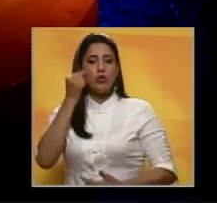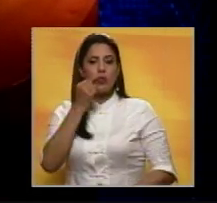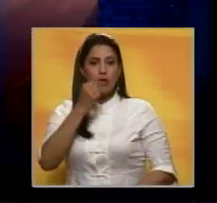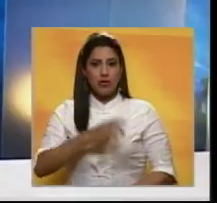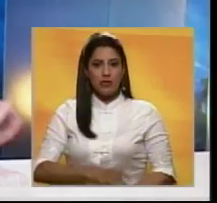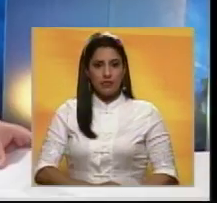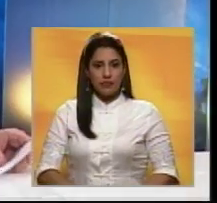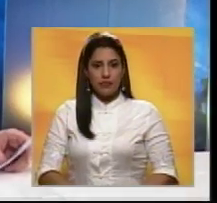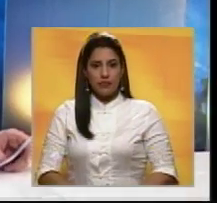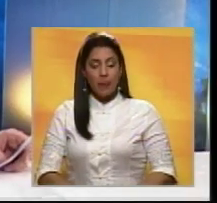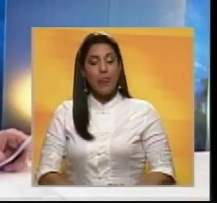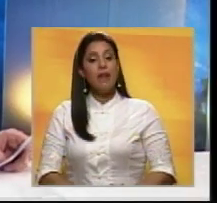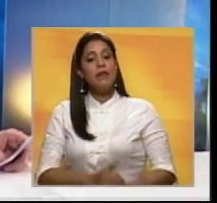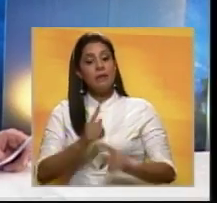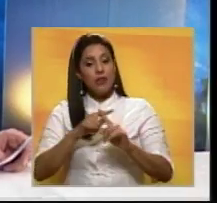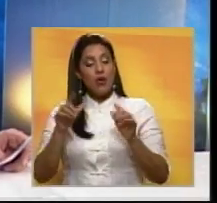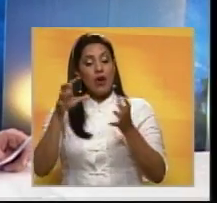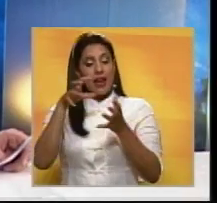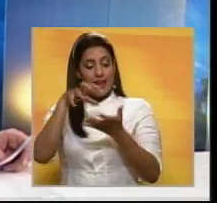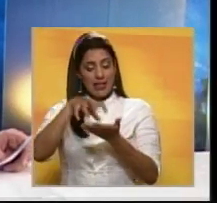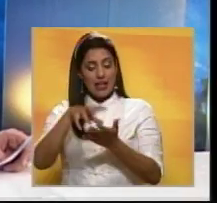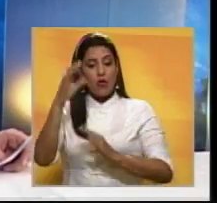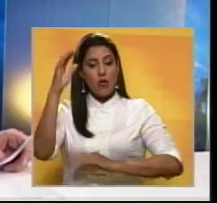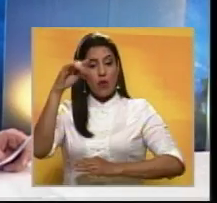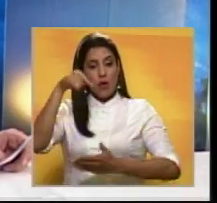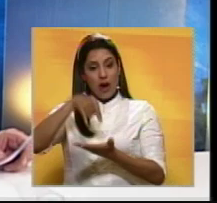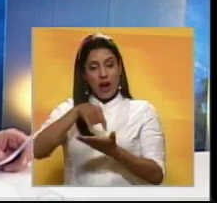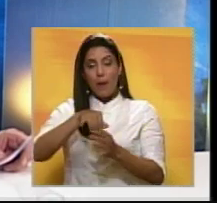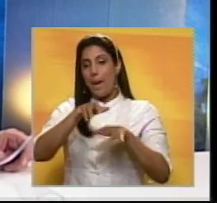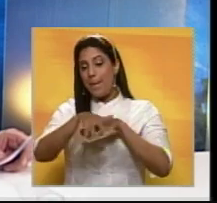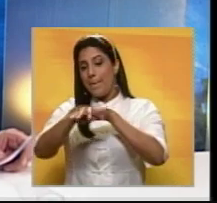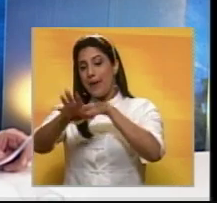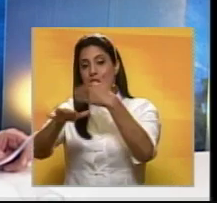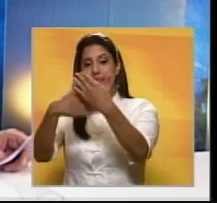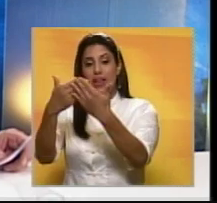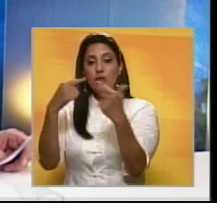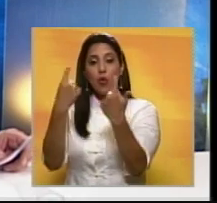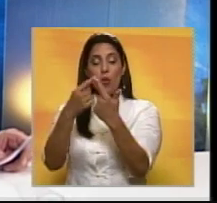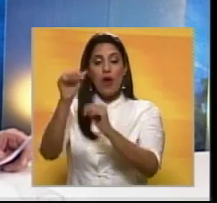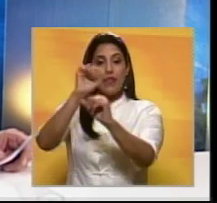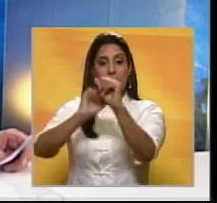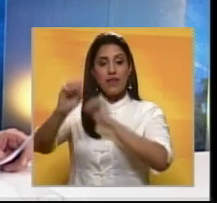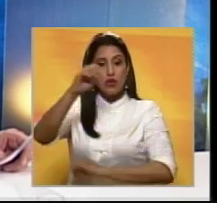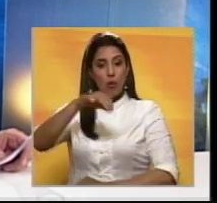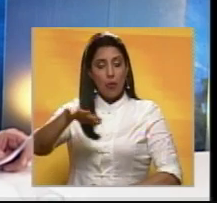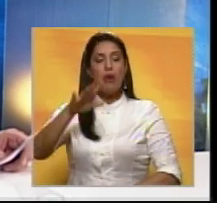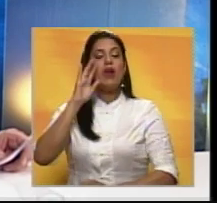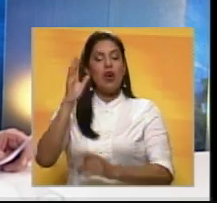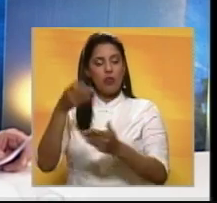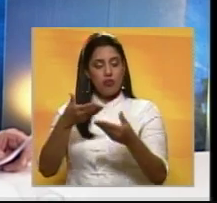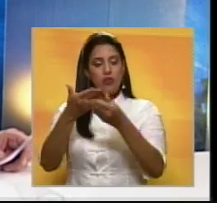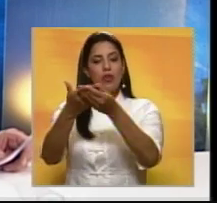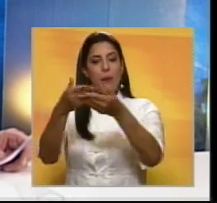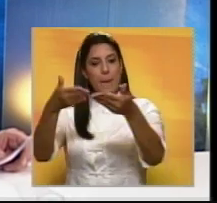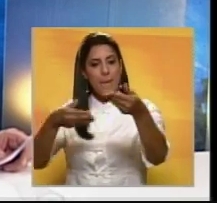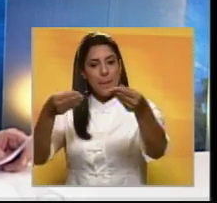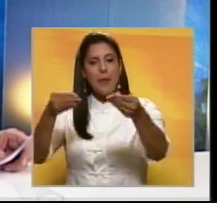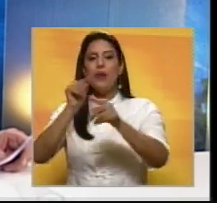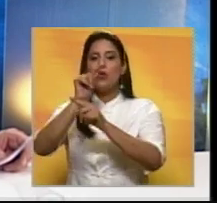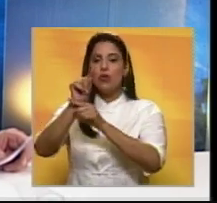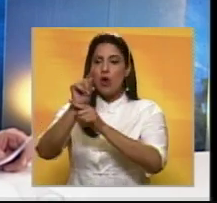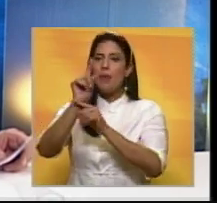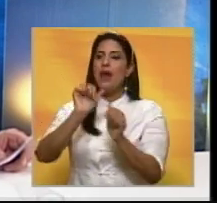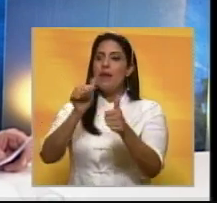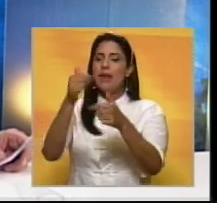Sucre. Habitantes del estado Carabobo marcharon hasta la sede de la Defensoría del Pueblo en la entidad y lograron entregar un documento para exigir